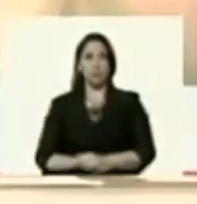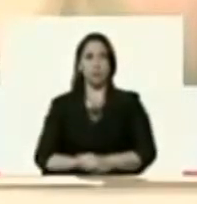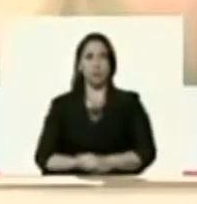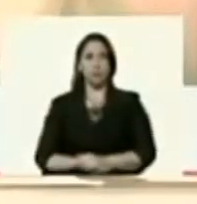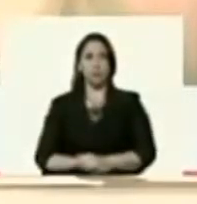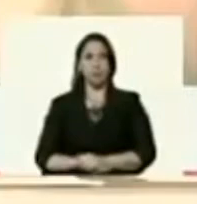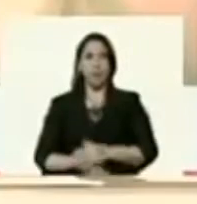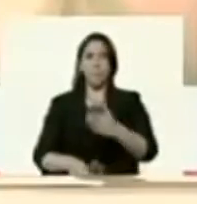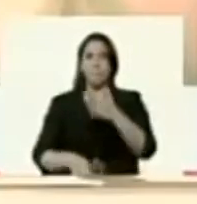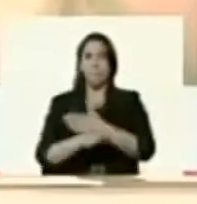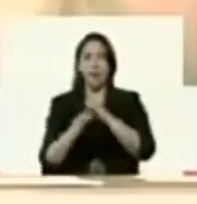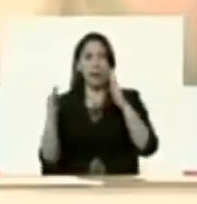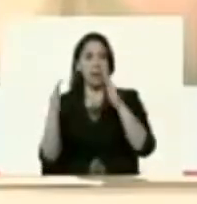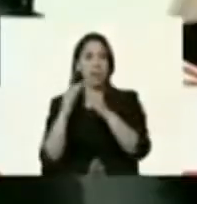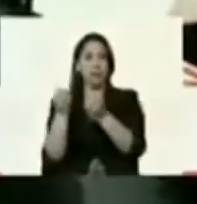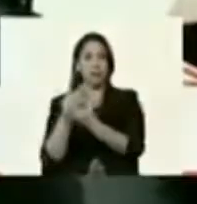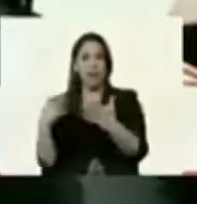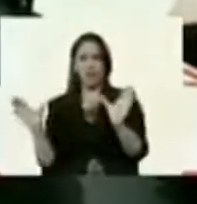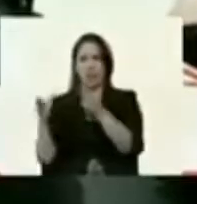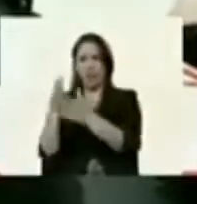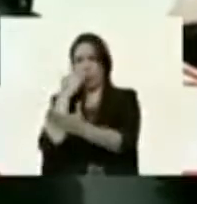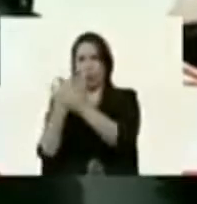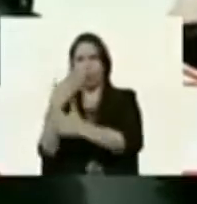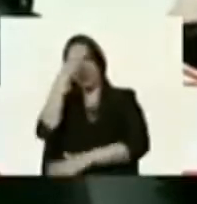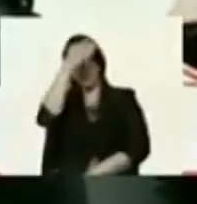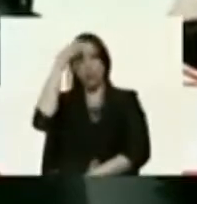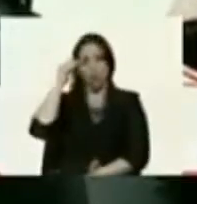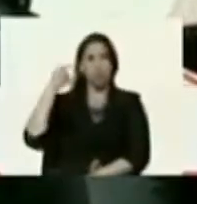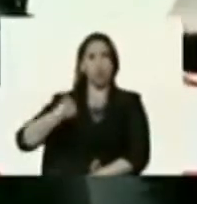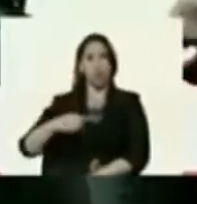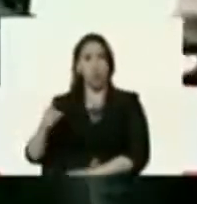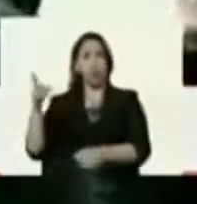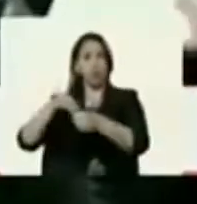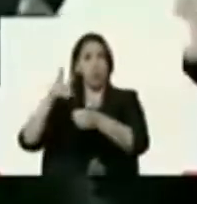van a la Casa Blanca y se reúnen con Donald Trump. Tengo datos.